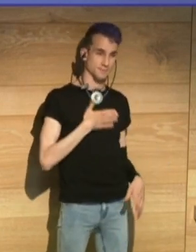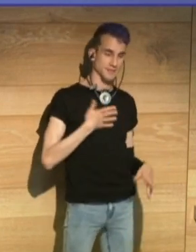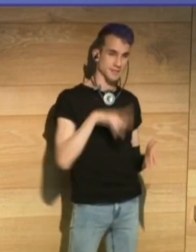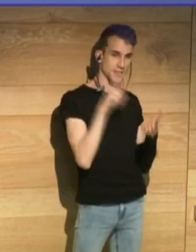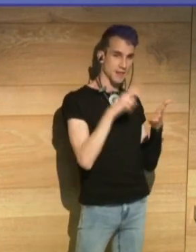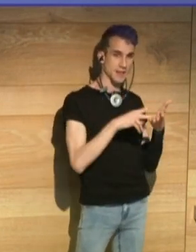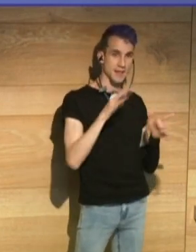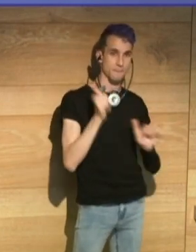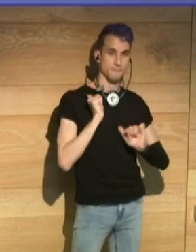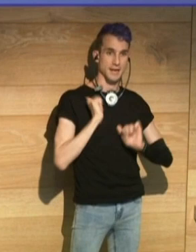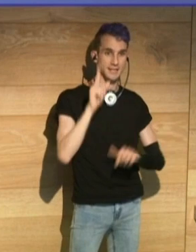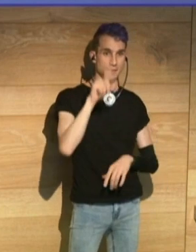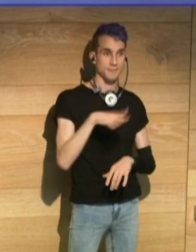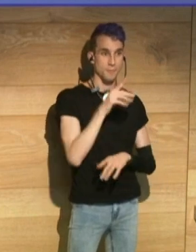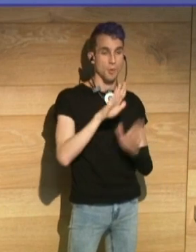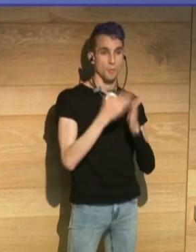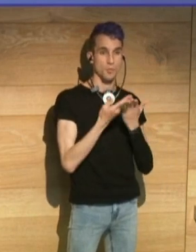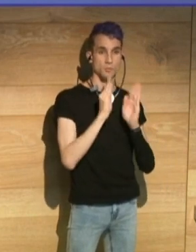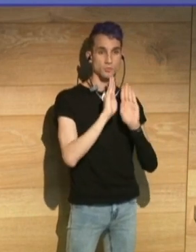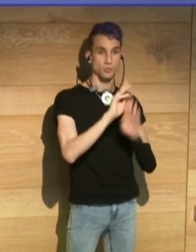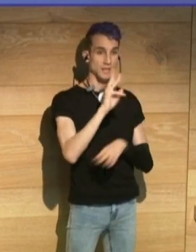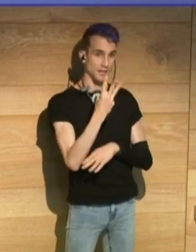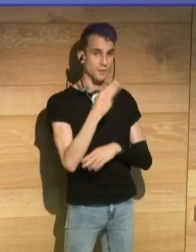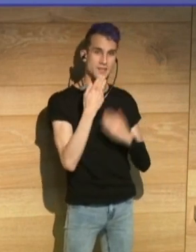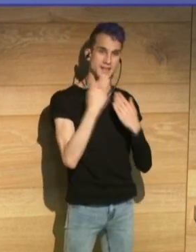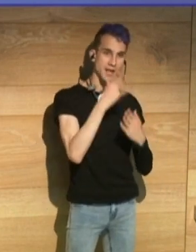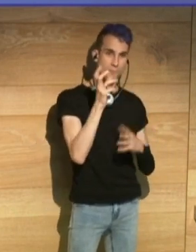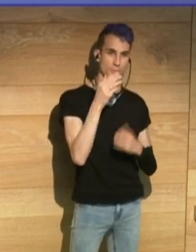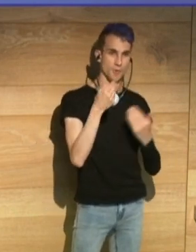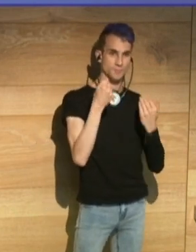el tercer volumen del libro. Señor Scurati, muchas gracias por atendernos. Buenas tardes.